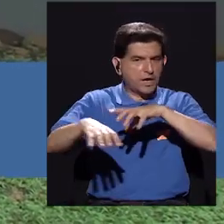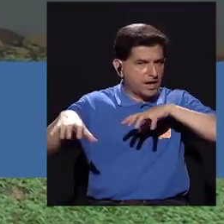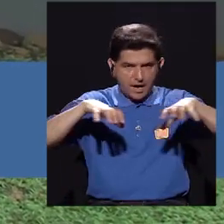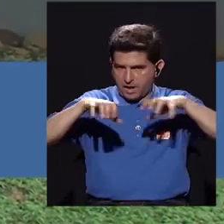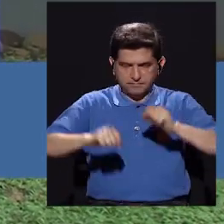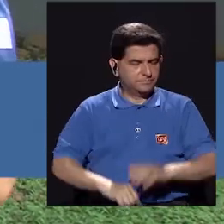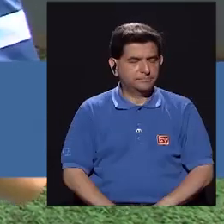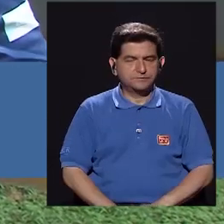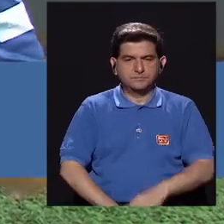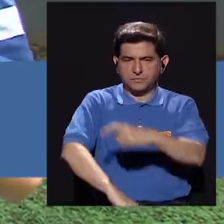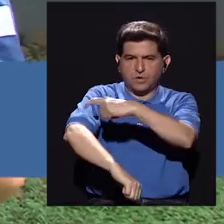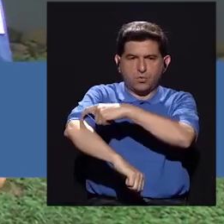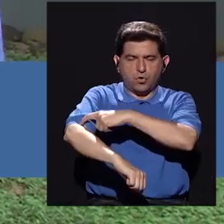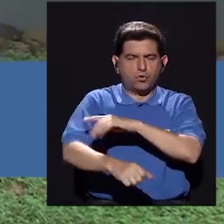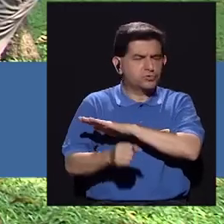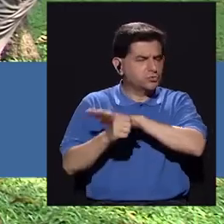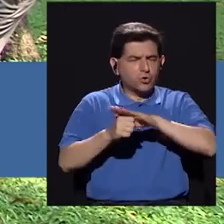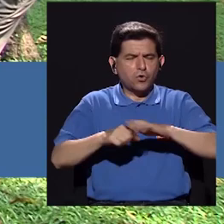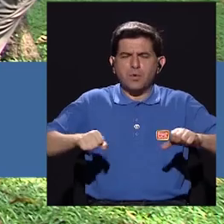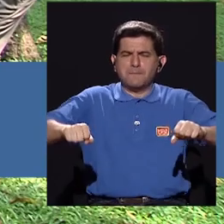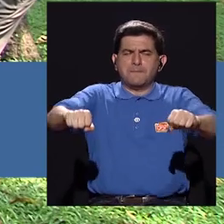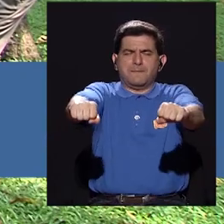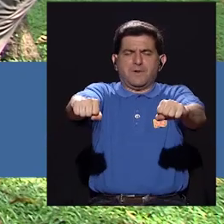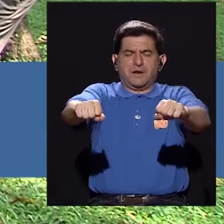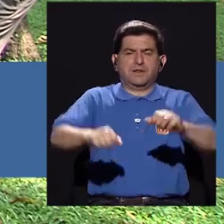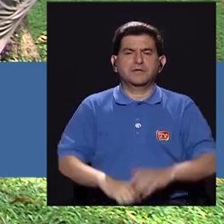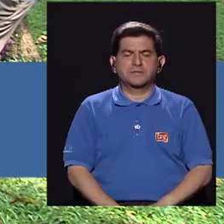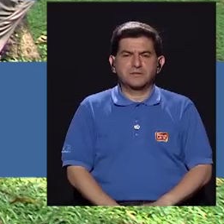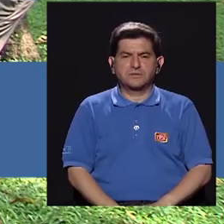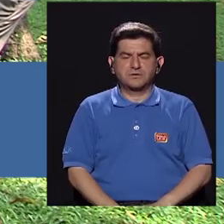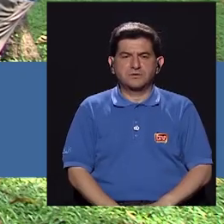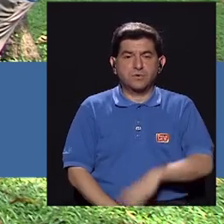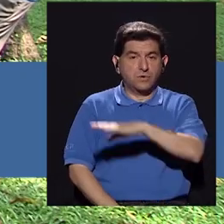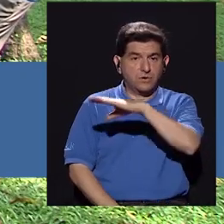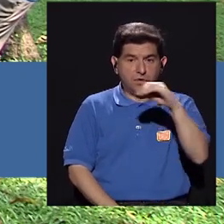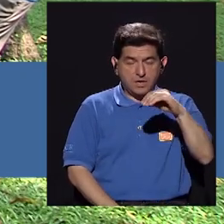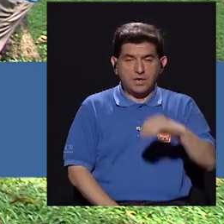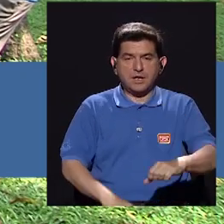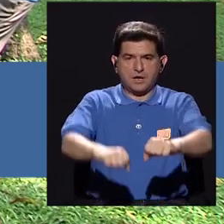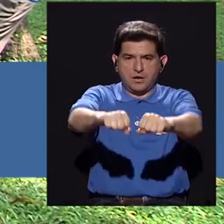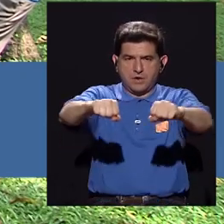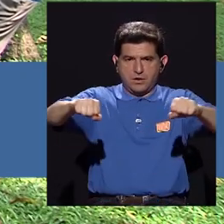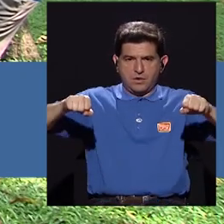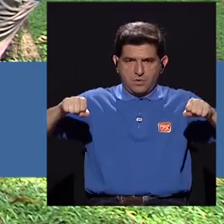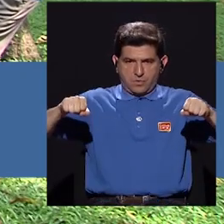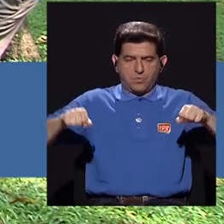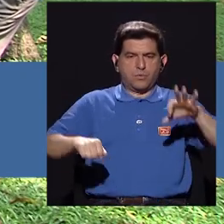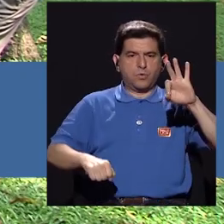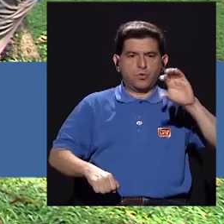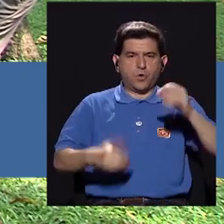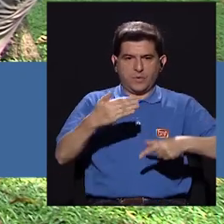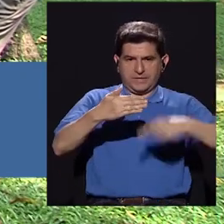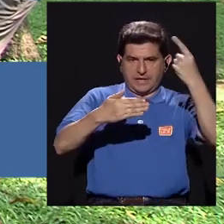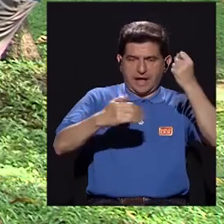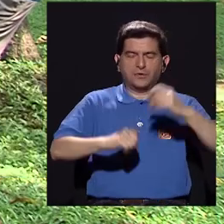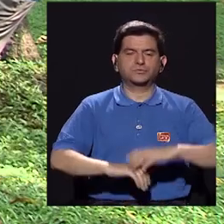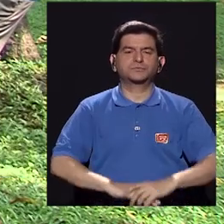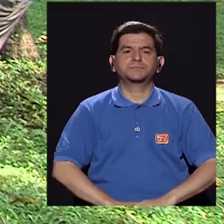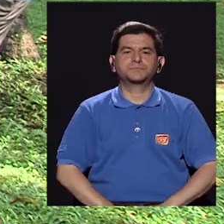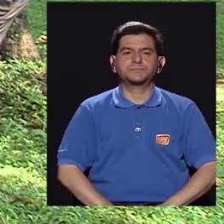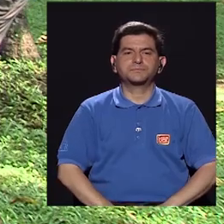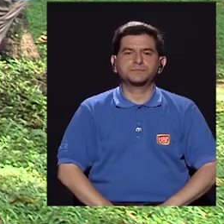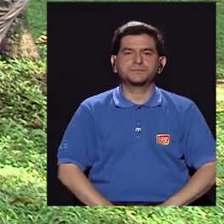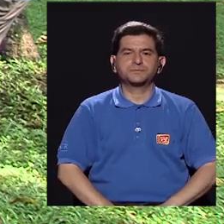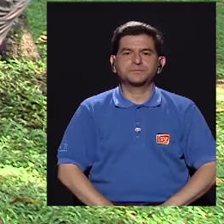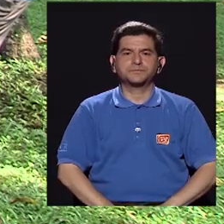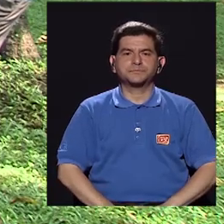La muñeca no se mueve y los codos no estiran completamente, no llegan casi a extenderse y llegan a casi 90 grados.